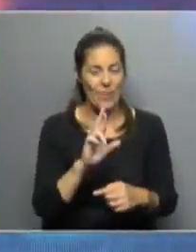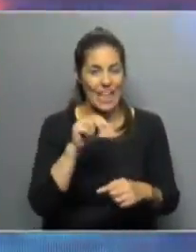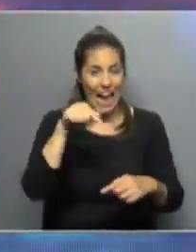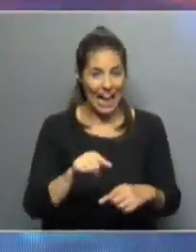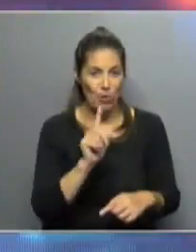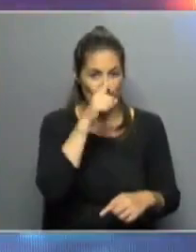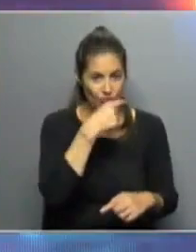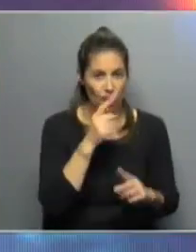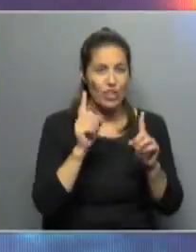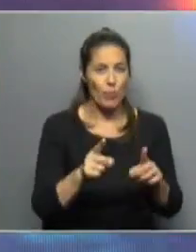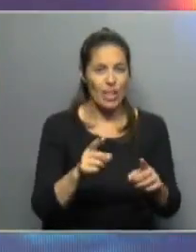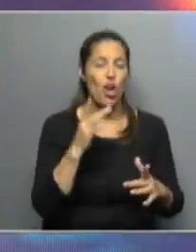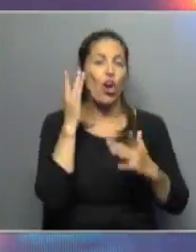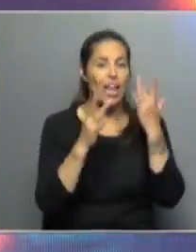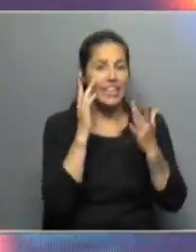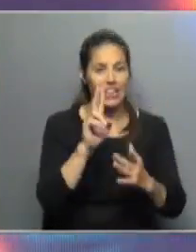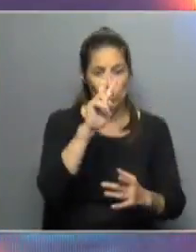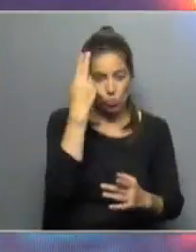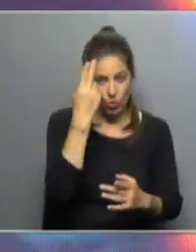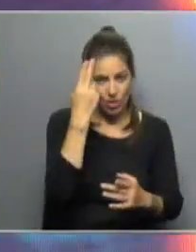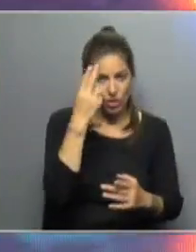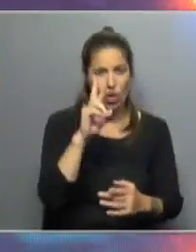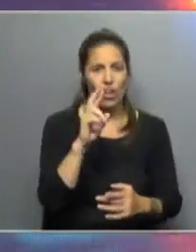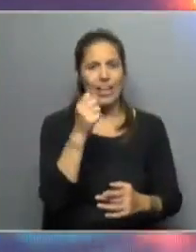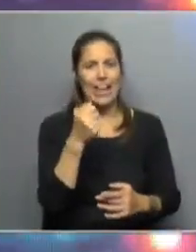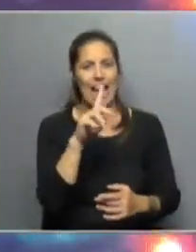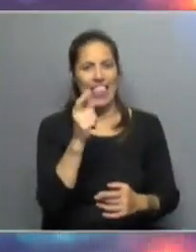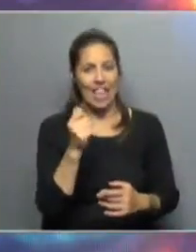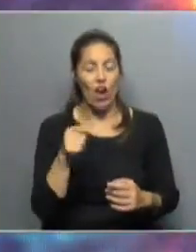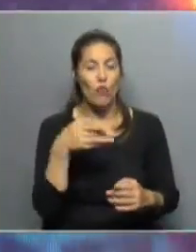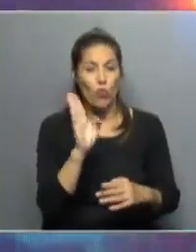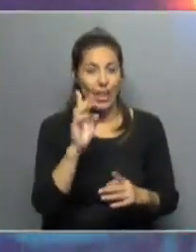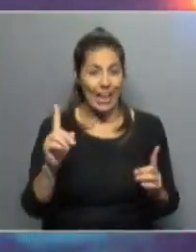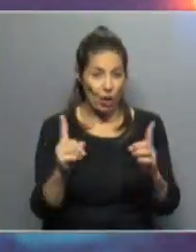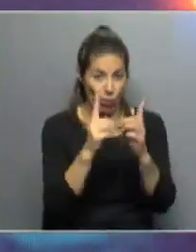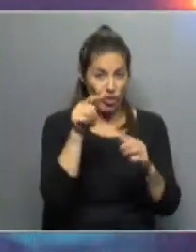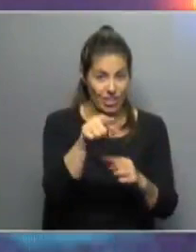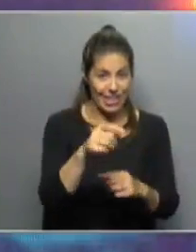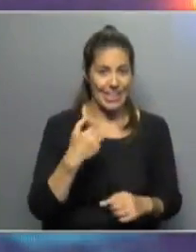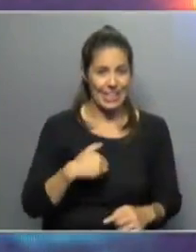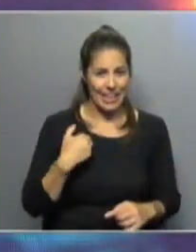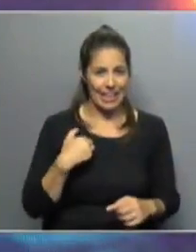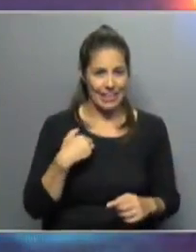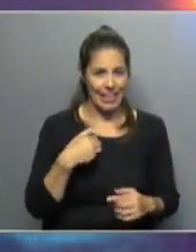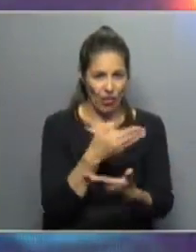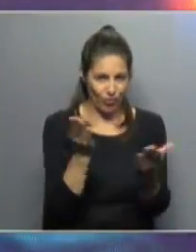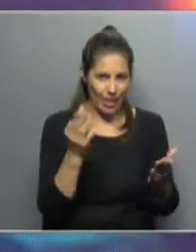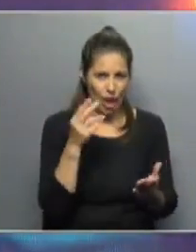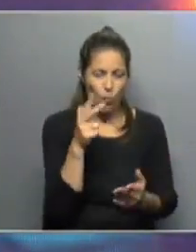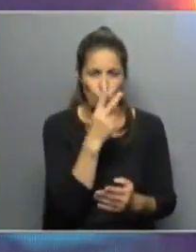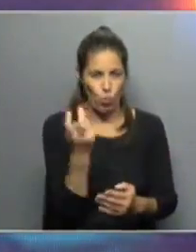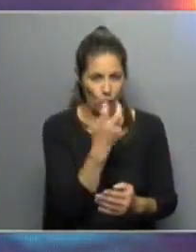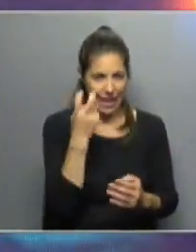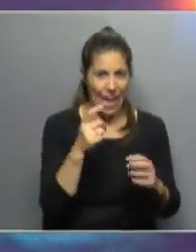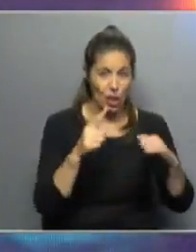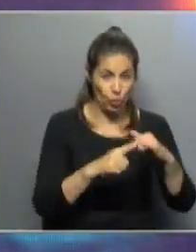Montevideo, y con artistas uruguayos. Bueno, Rada fue al encuentro en el estudio en Argentina, salió una joya, véanla, búsquenla en YouTube si no la